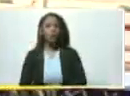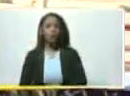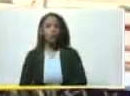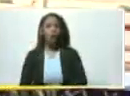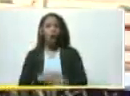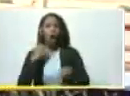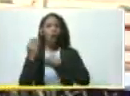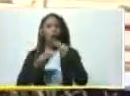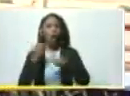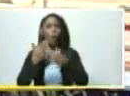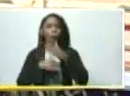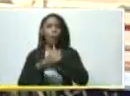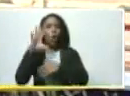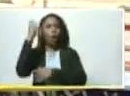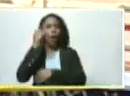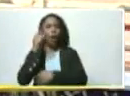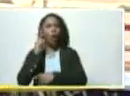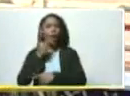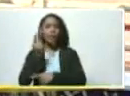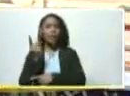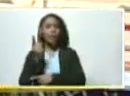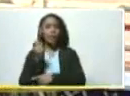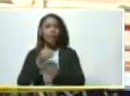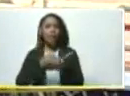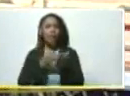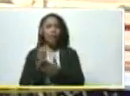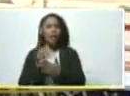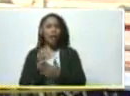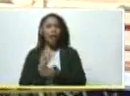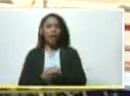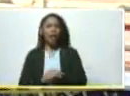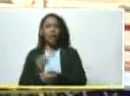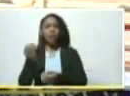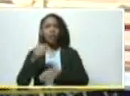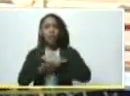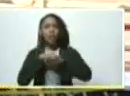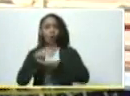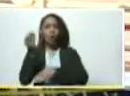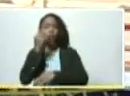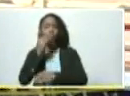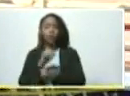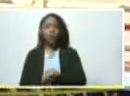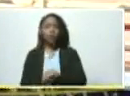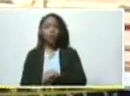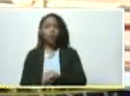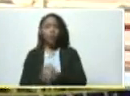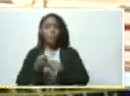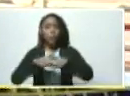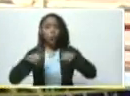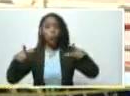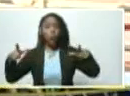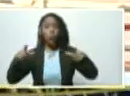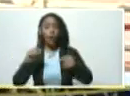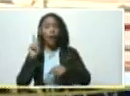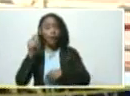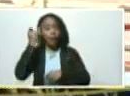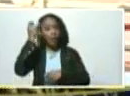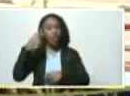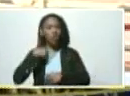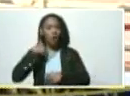Como vamos a lograr lo que acaba de decir la artillería. Aumentar la frecuencia. Eso es una idea que yo